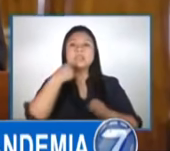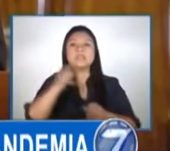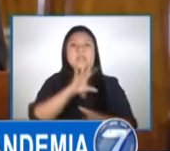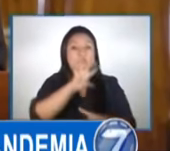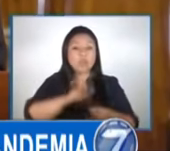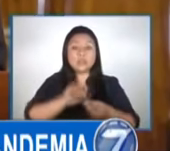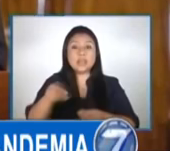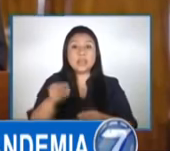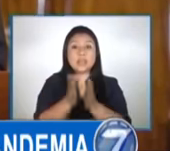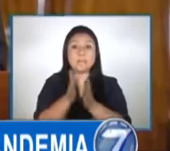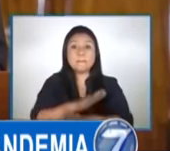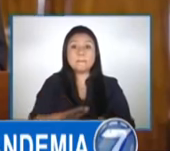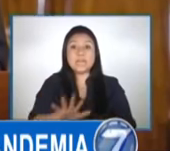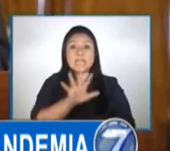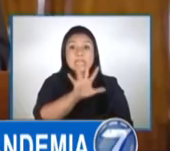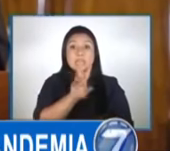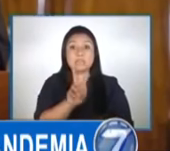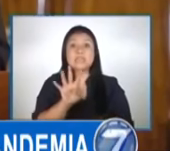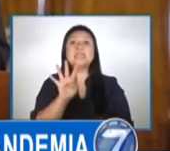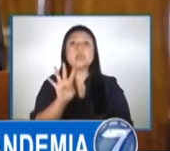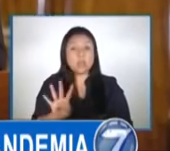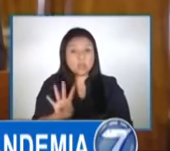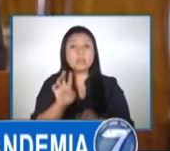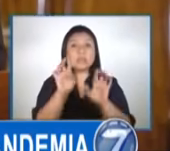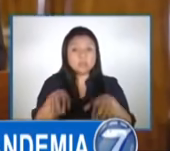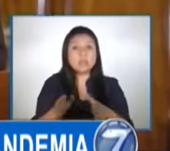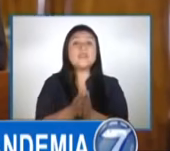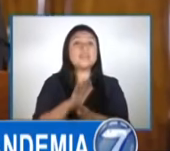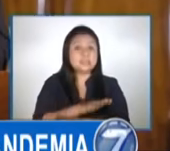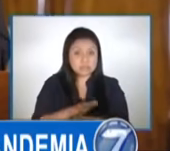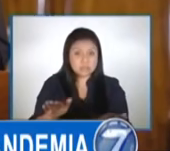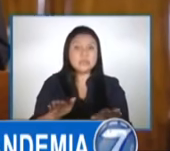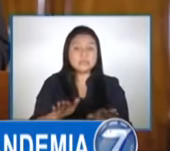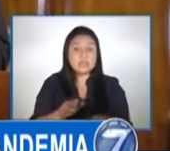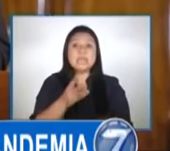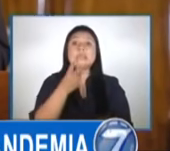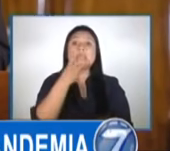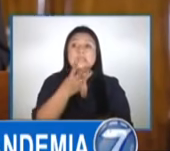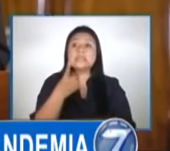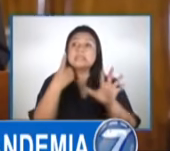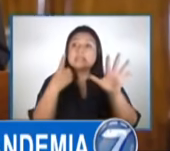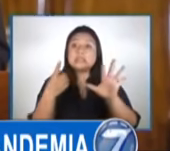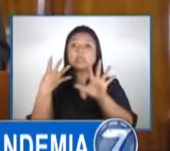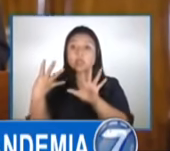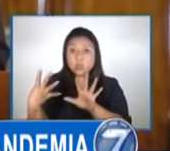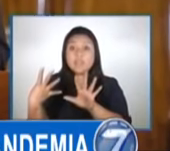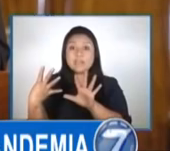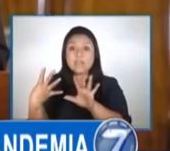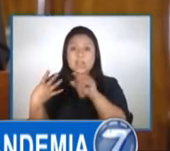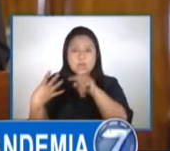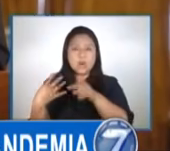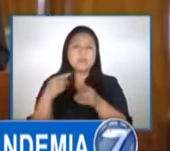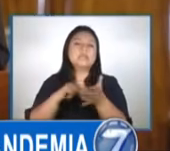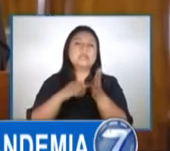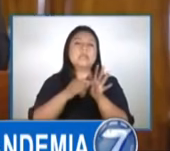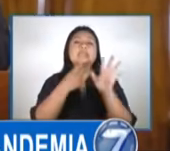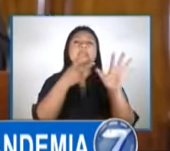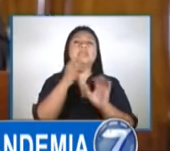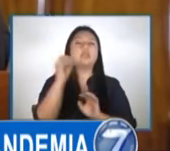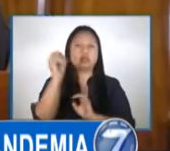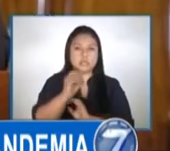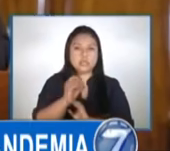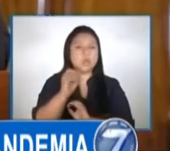fallecidos, que suman 524 pérdidas lamentables de vidas humanas, 369 de ellas, es decir, el